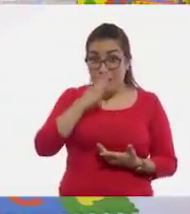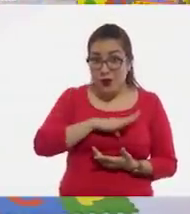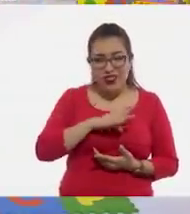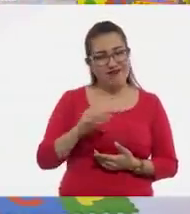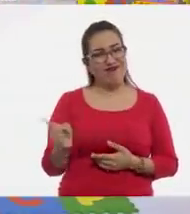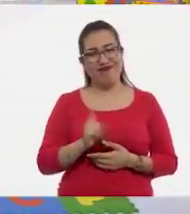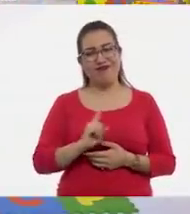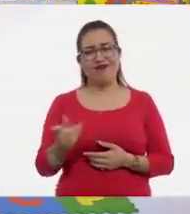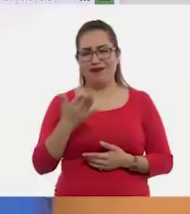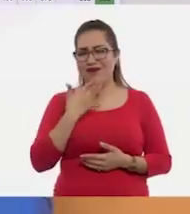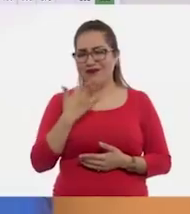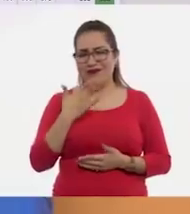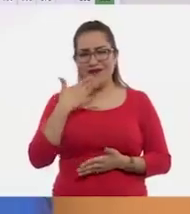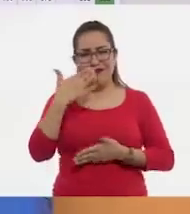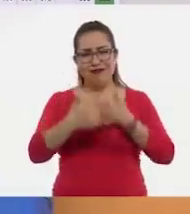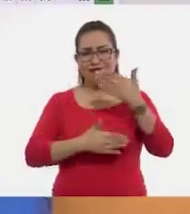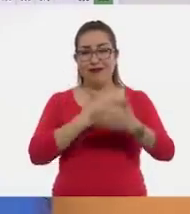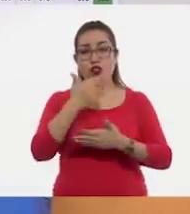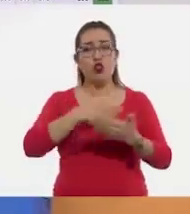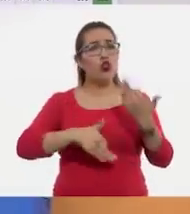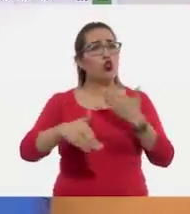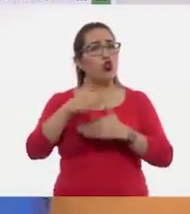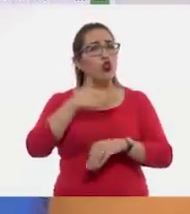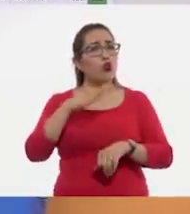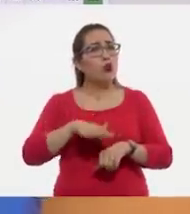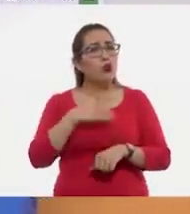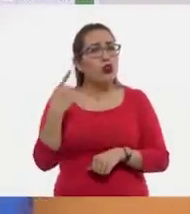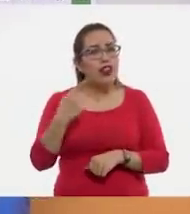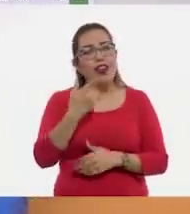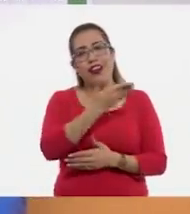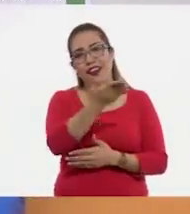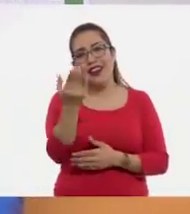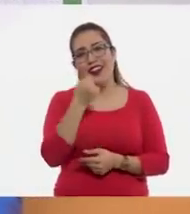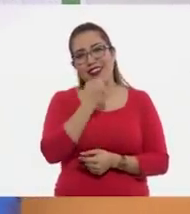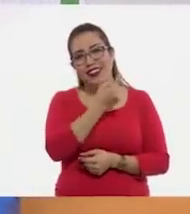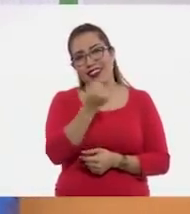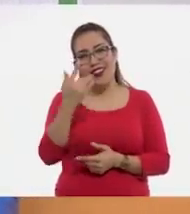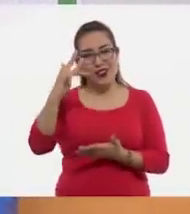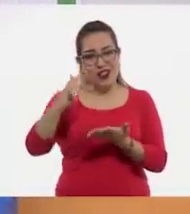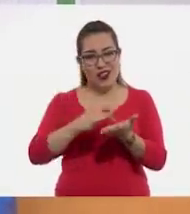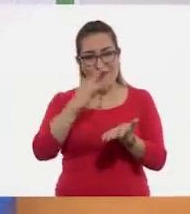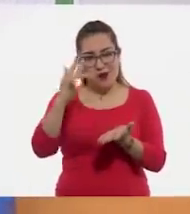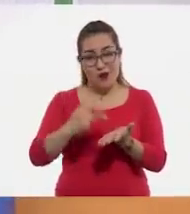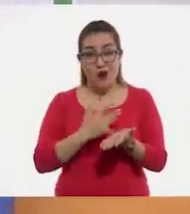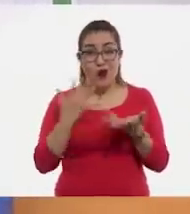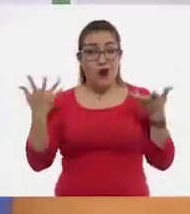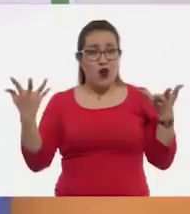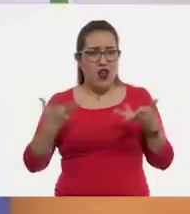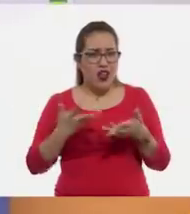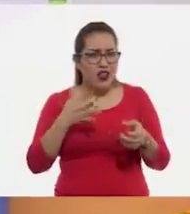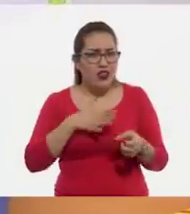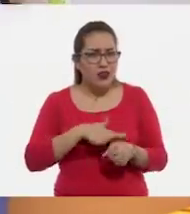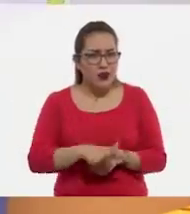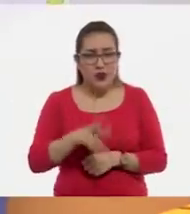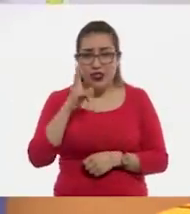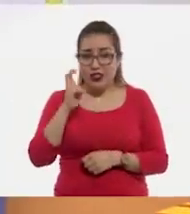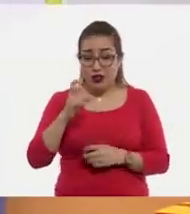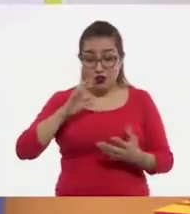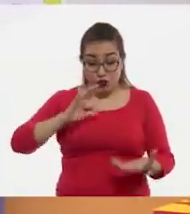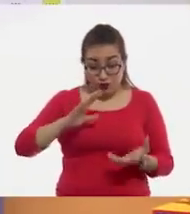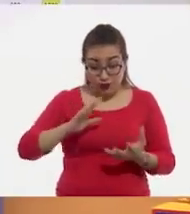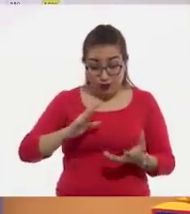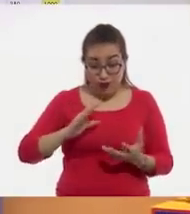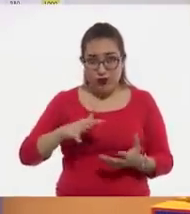¿verdad? Pero todo se lo debo al apoyo de las niñas y los niños que hicieron que estos dados dieran un